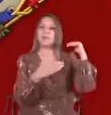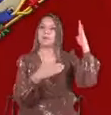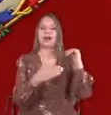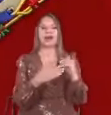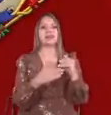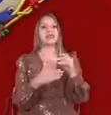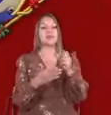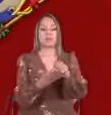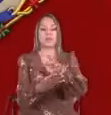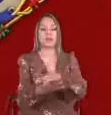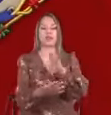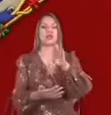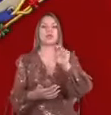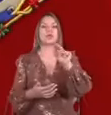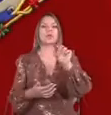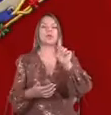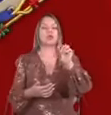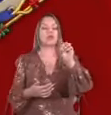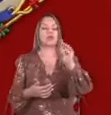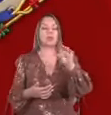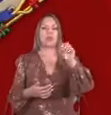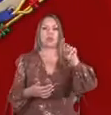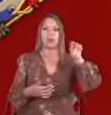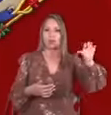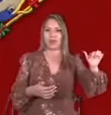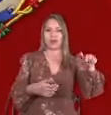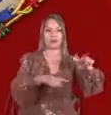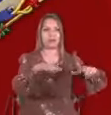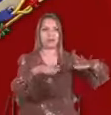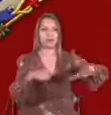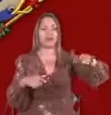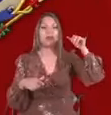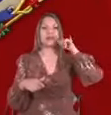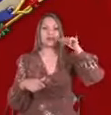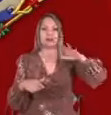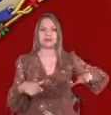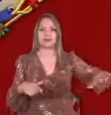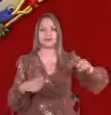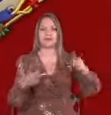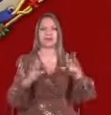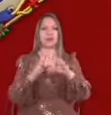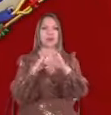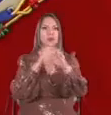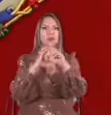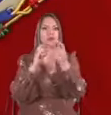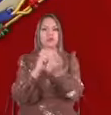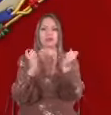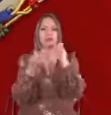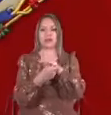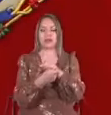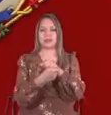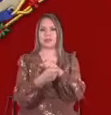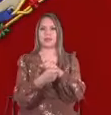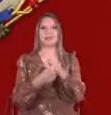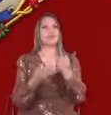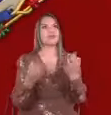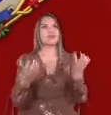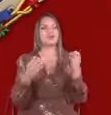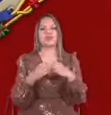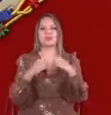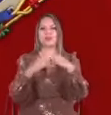Vindobona, que está listo, hasta un metro cable para la zona de los valles, o el cambio paulatino de buses eléctricos. Son muchos más, evidentemente, muchos